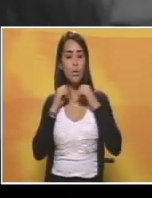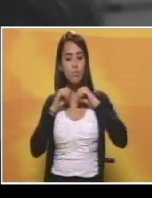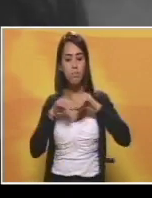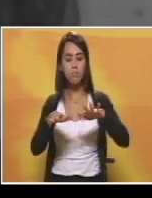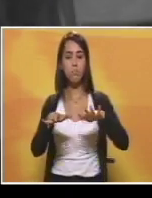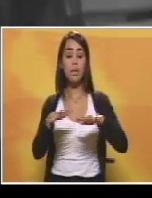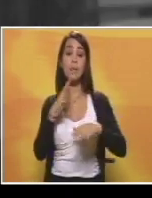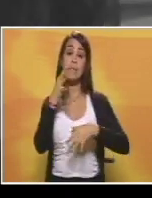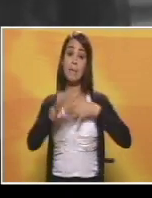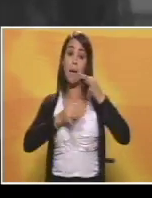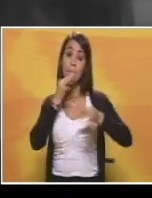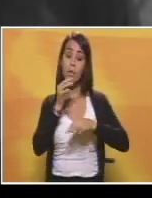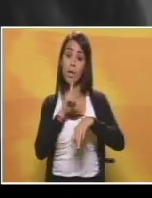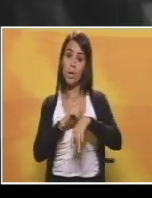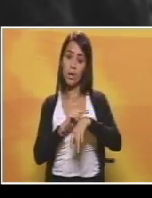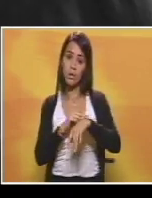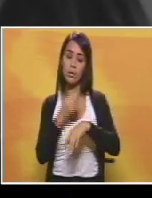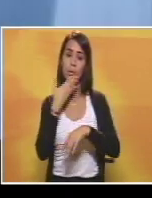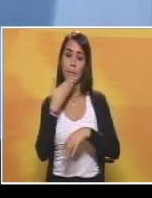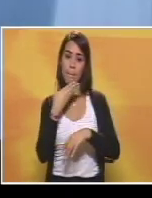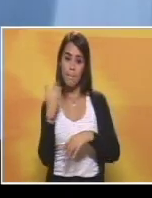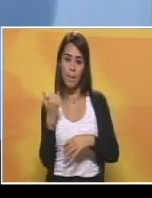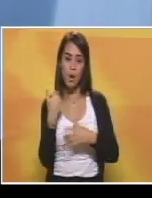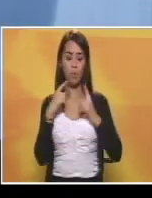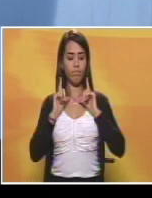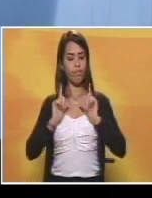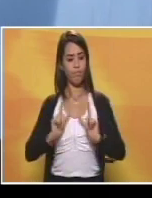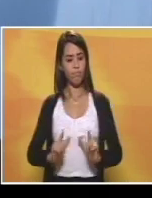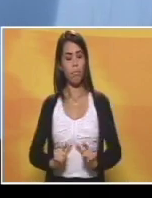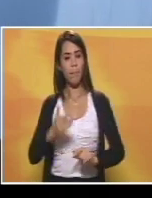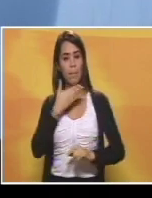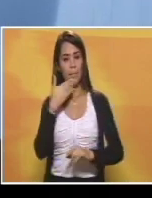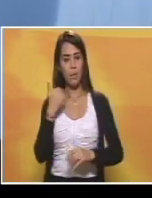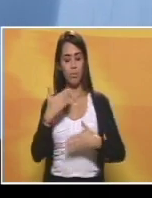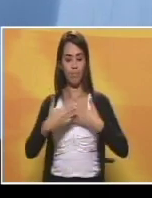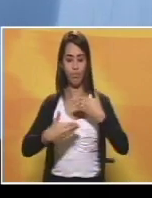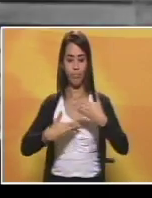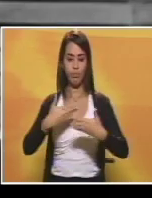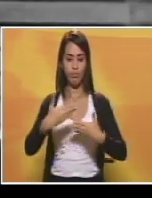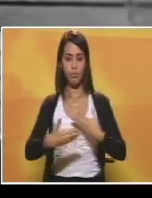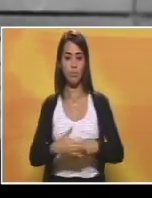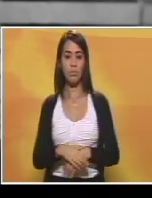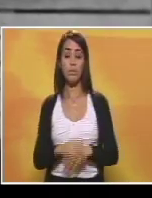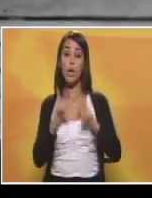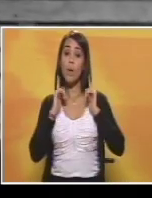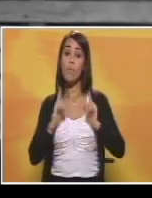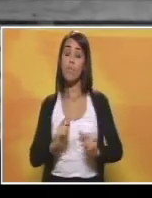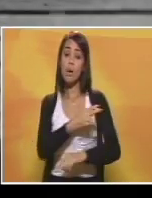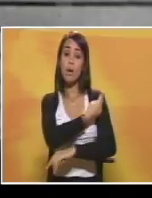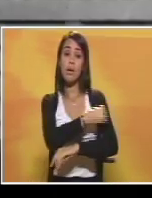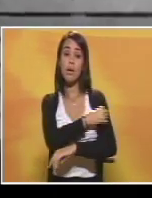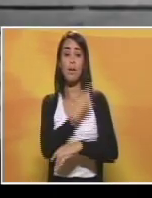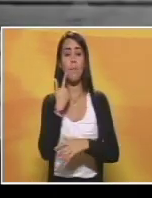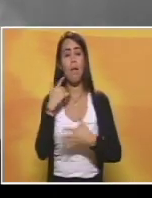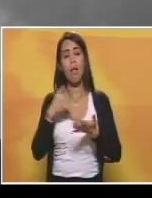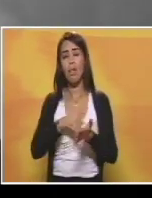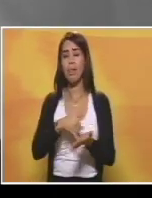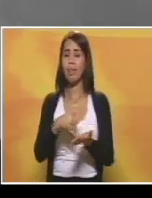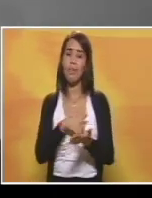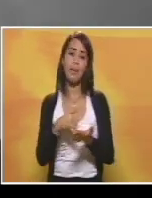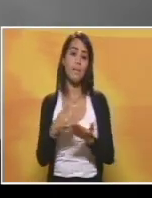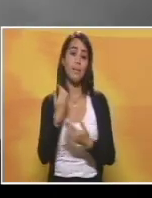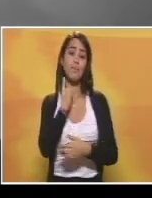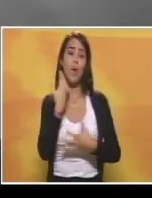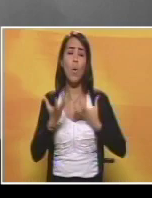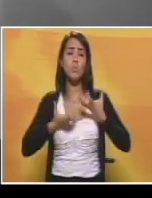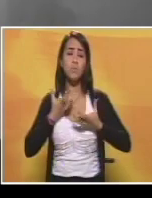y explicó que los doctores le recomendaron descanso para mejorarse camilo fue internado de urgencia ya que se sentía débil y estaba con